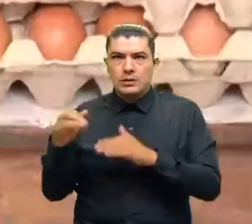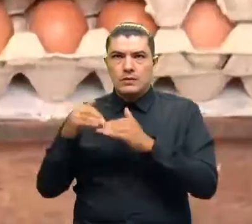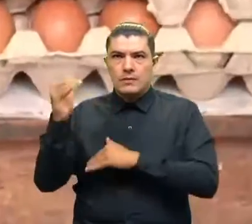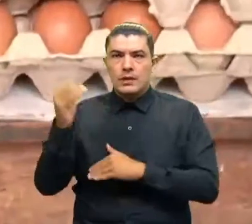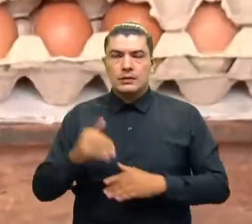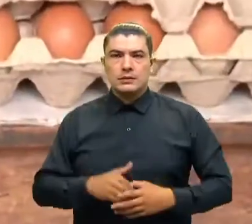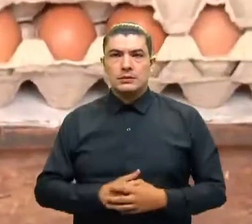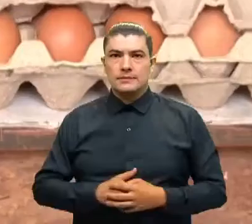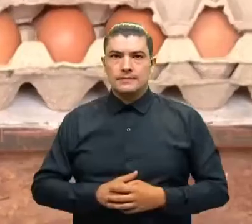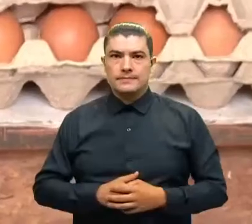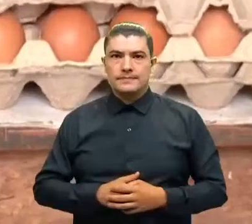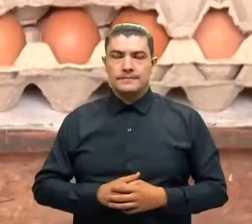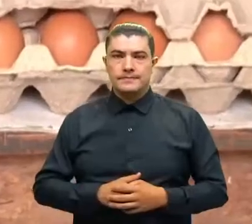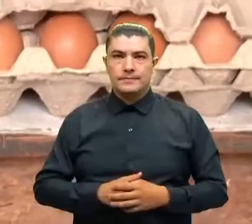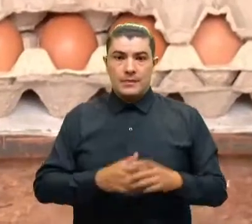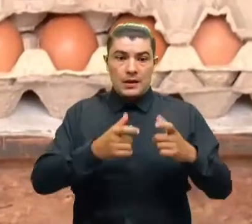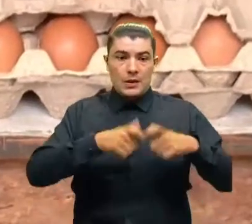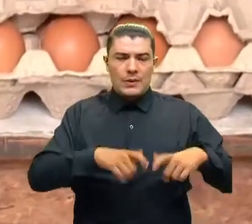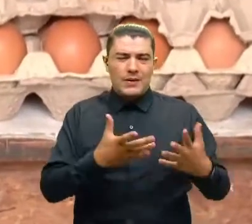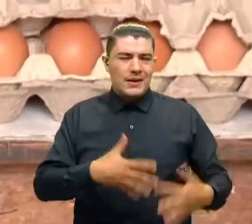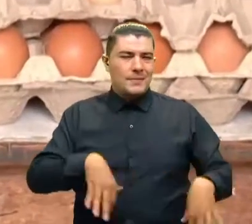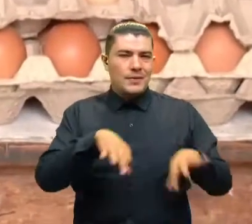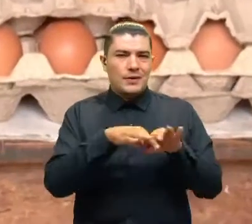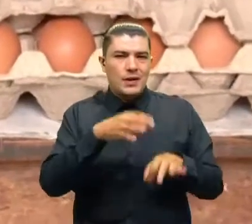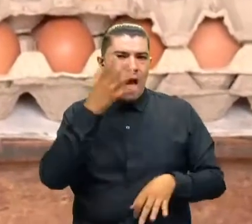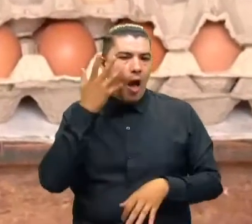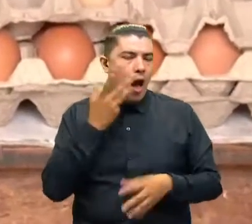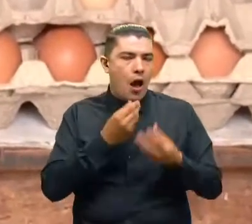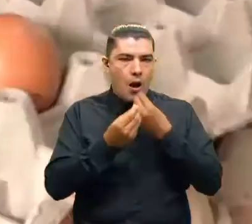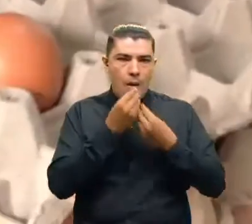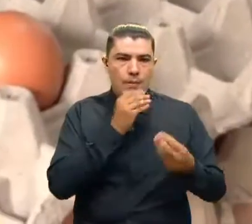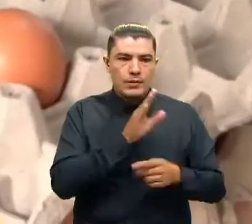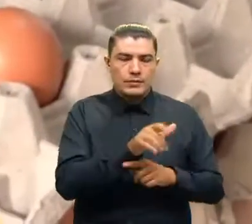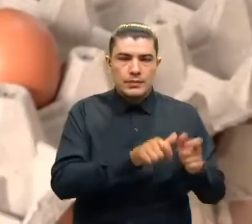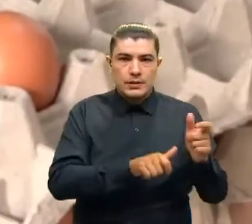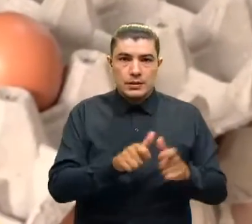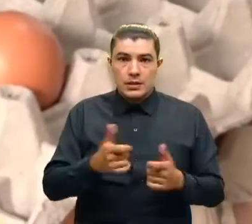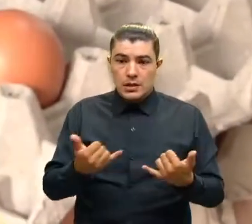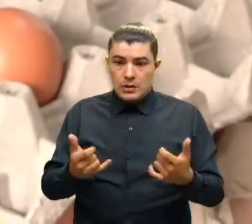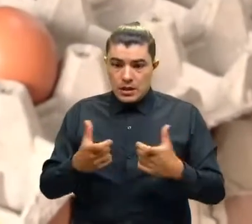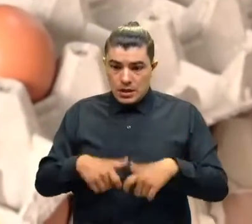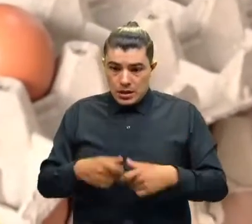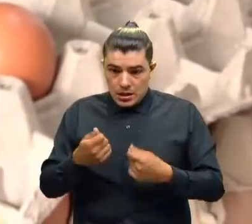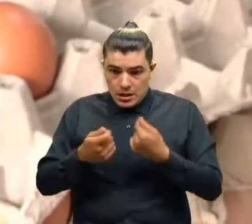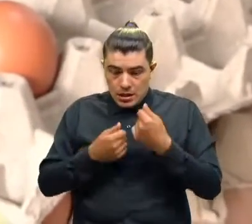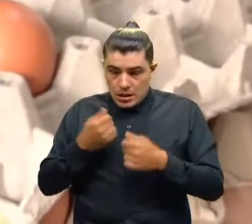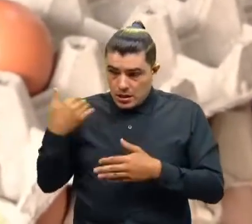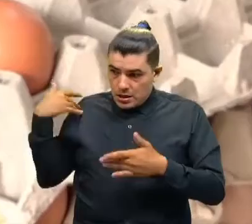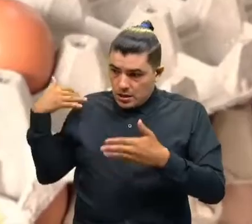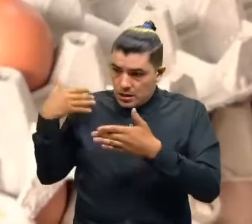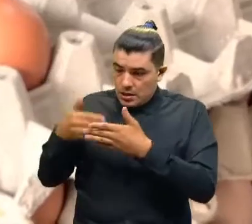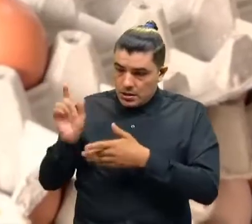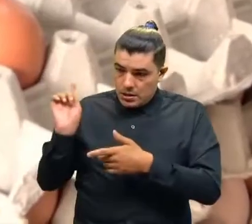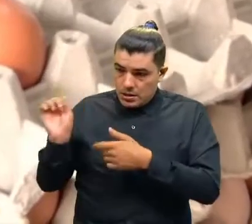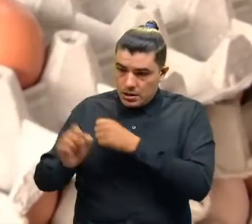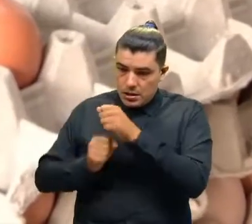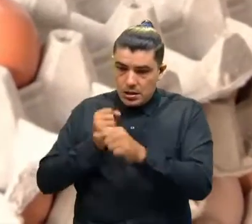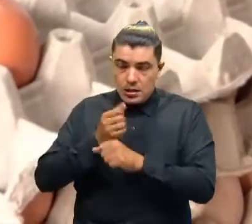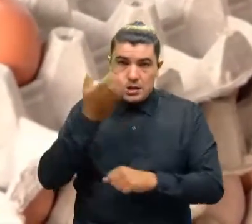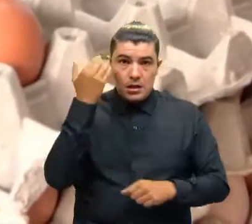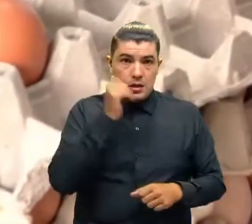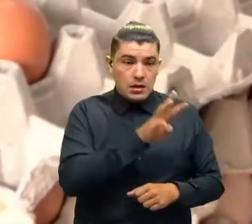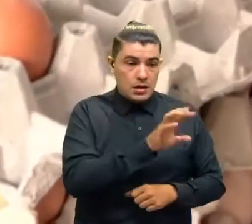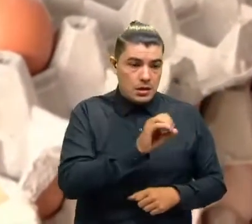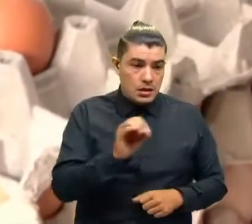20%. El huevo es parte fundamental de la mesa de los colombianos y su valor ha incrementado en los últimos años. De valer